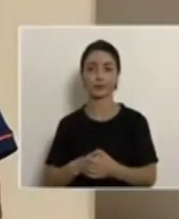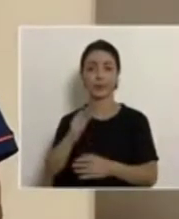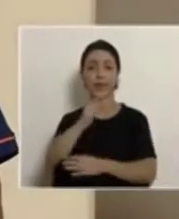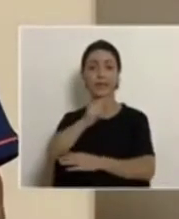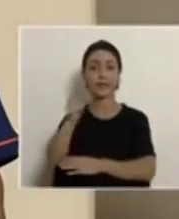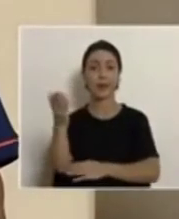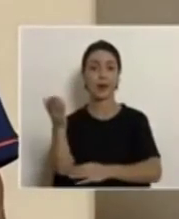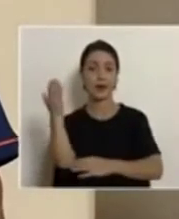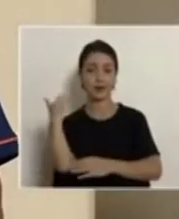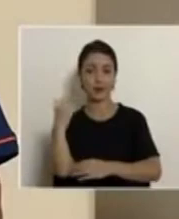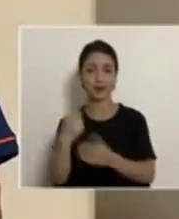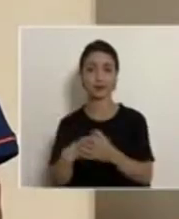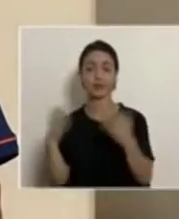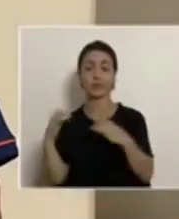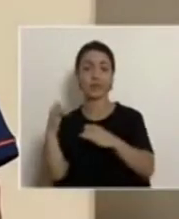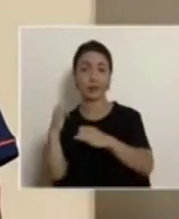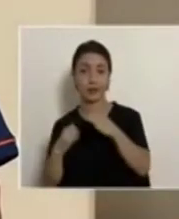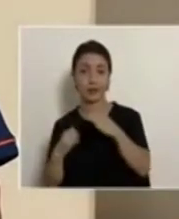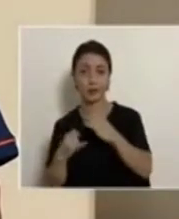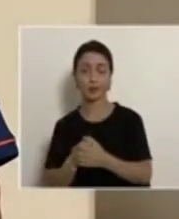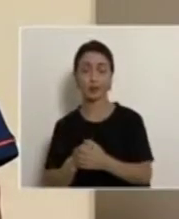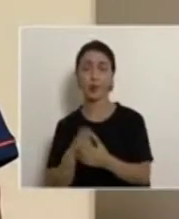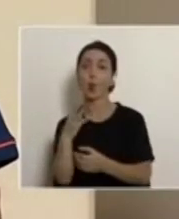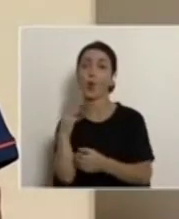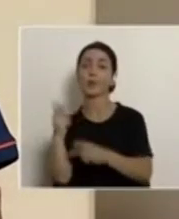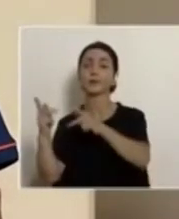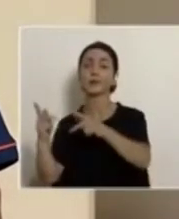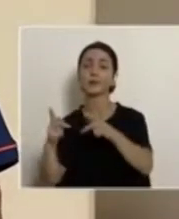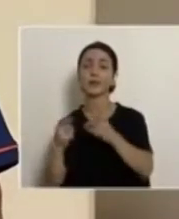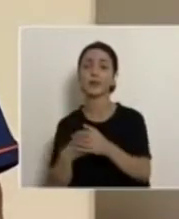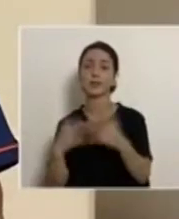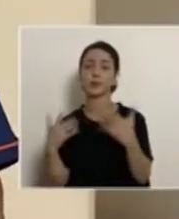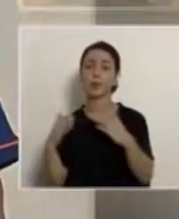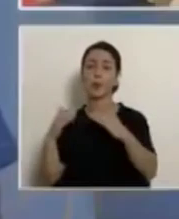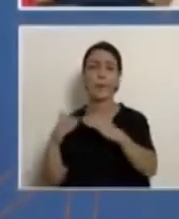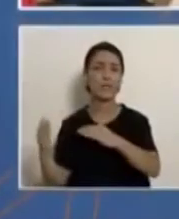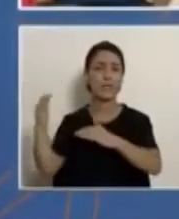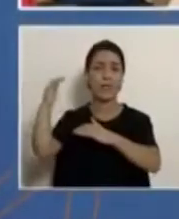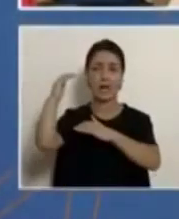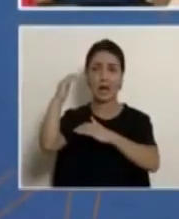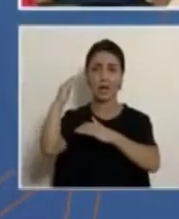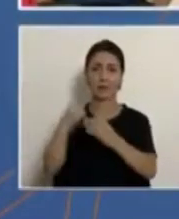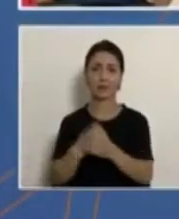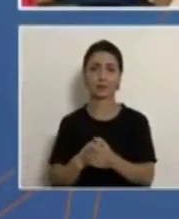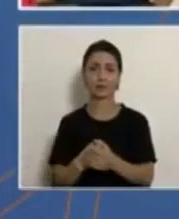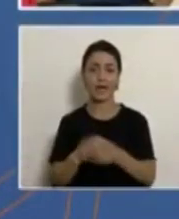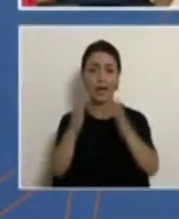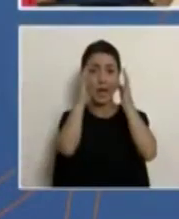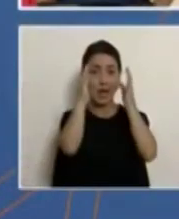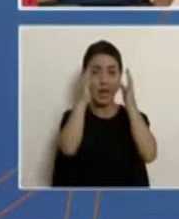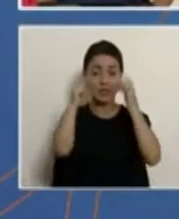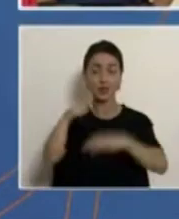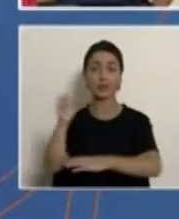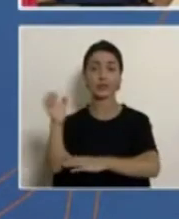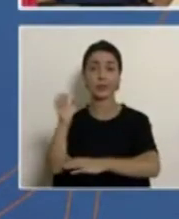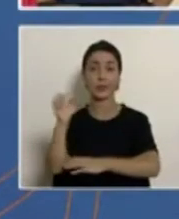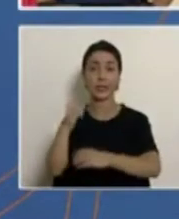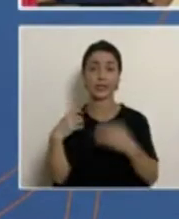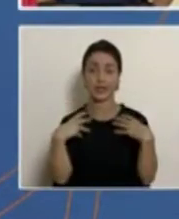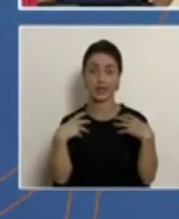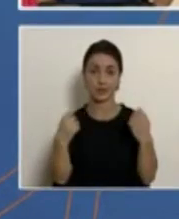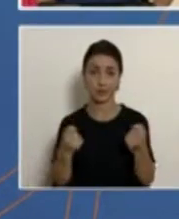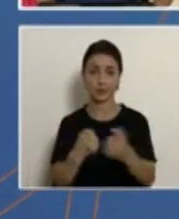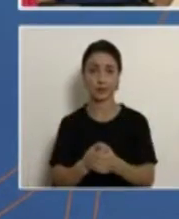anterior cerramos con la cantidad de casos más alta en lo que llevamos a la atención de esta emergencia sanitaria